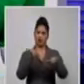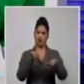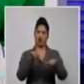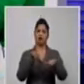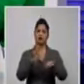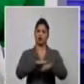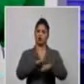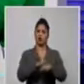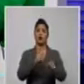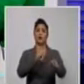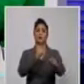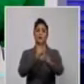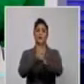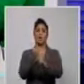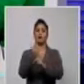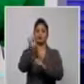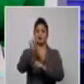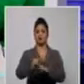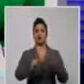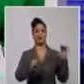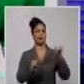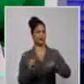con casos importados.